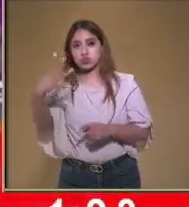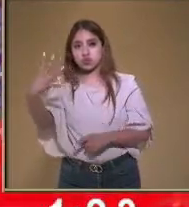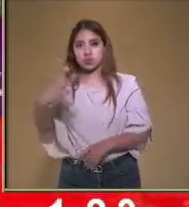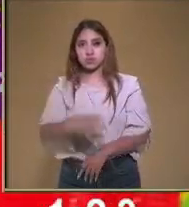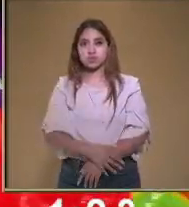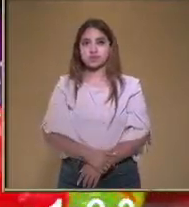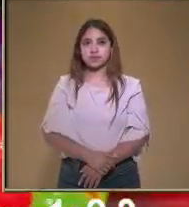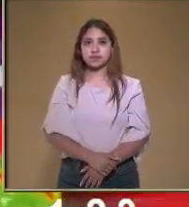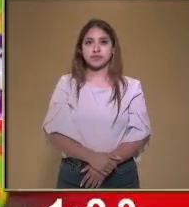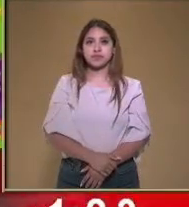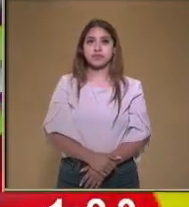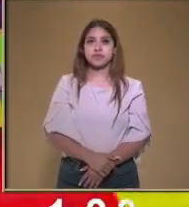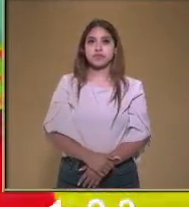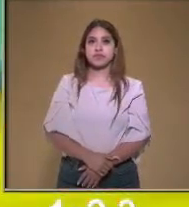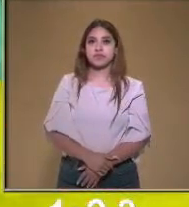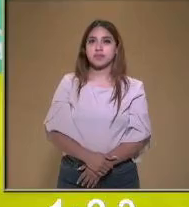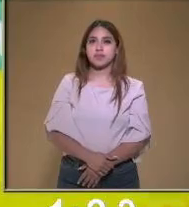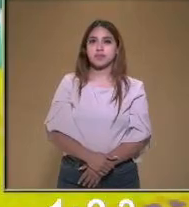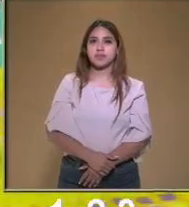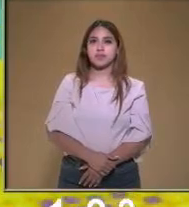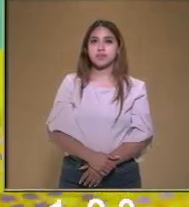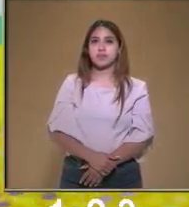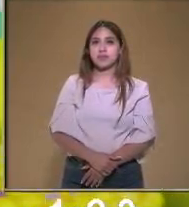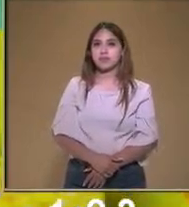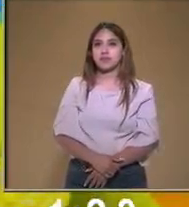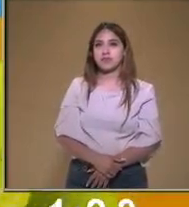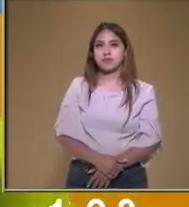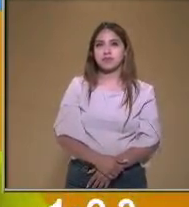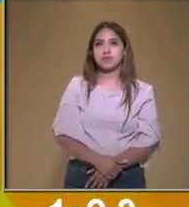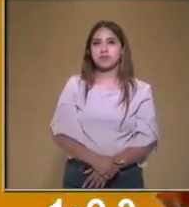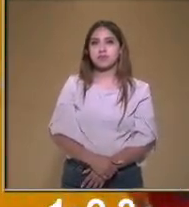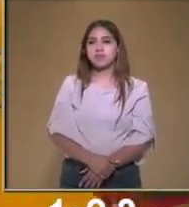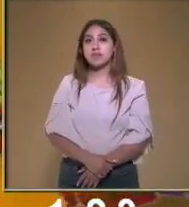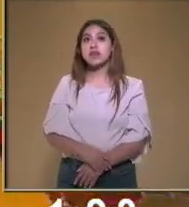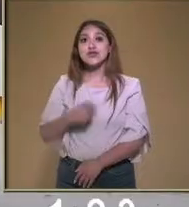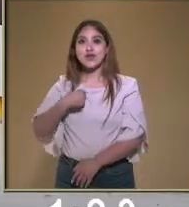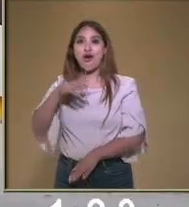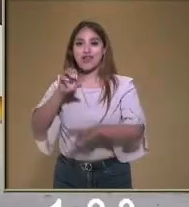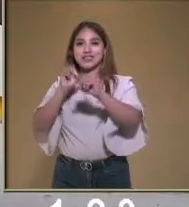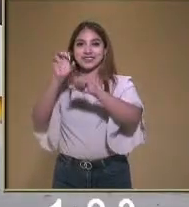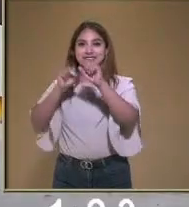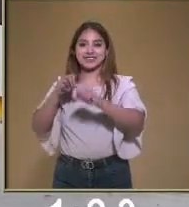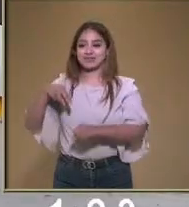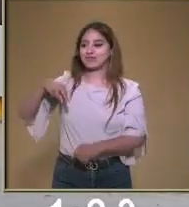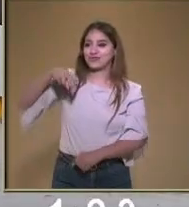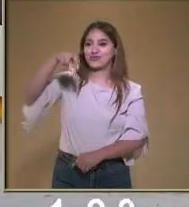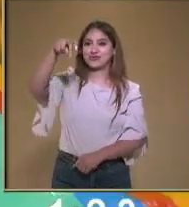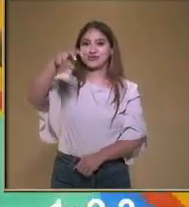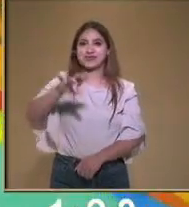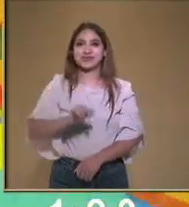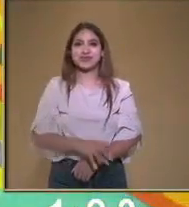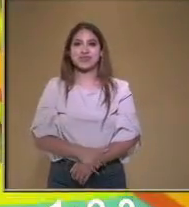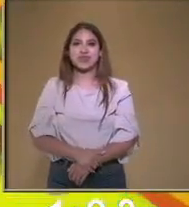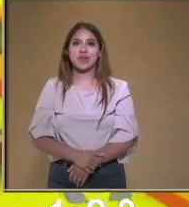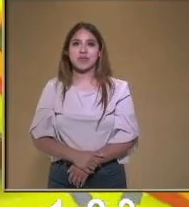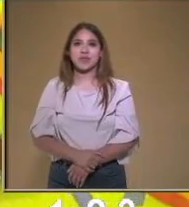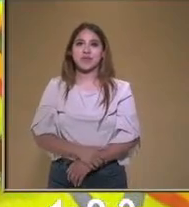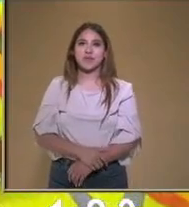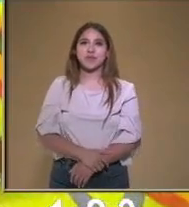Una, dos, tres, cuatro. Me tocó bueno. Escalerita, entonces a ver, tener escalera que y sube Ajá.